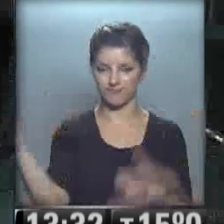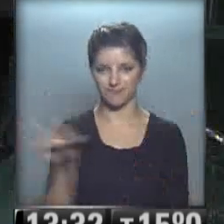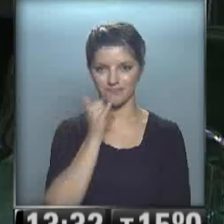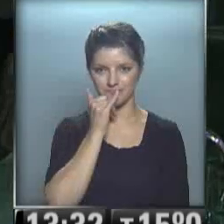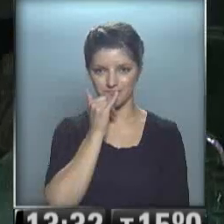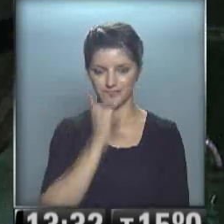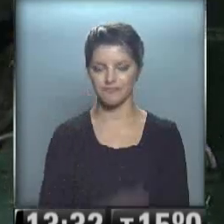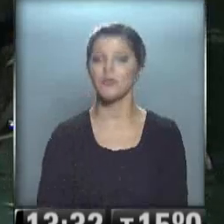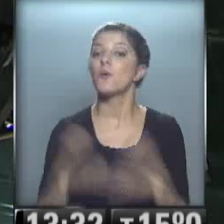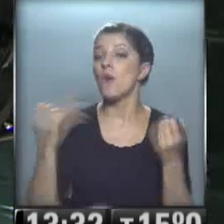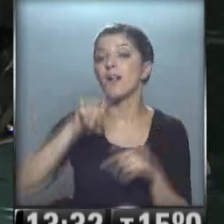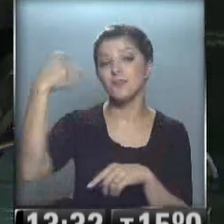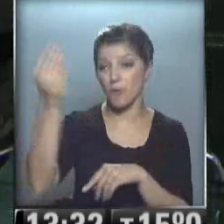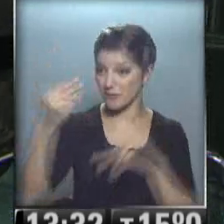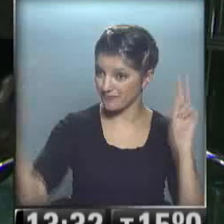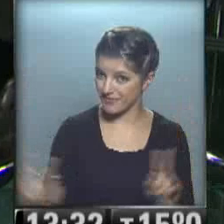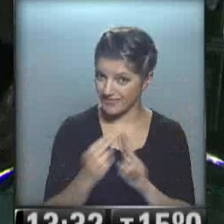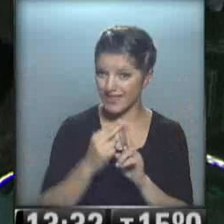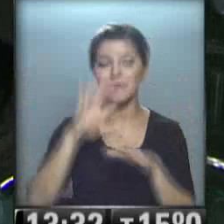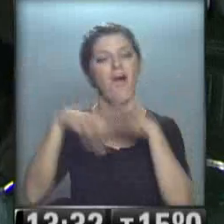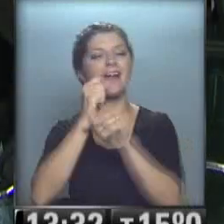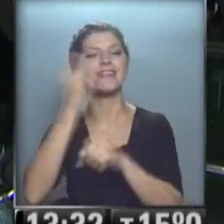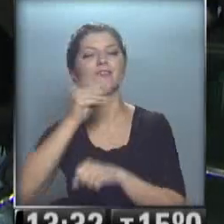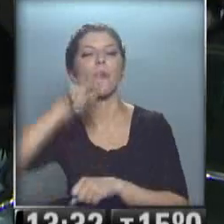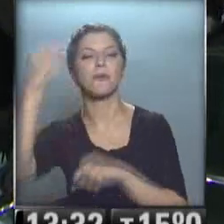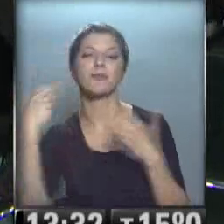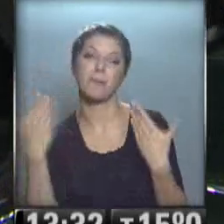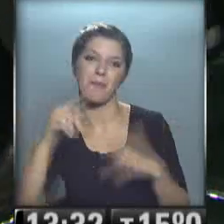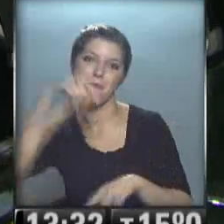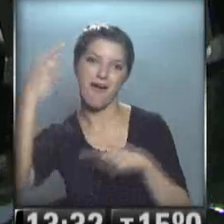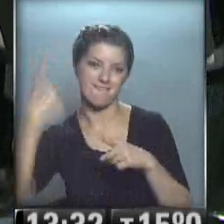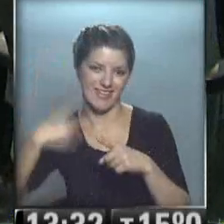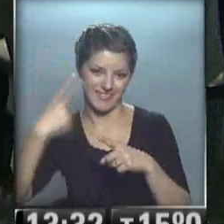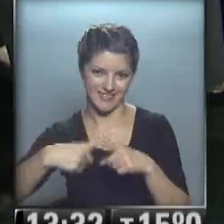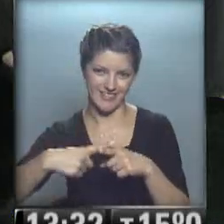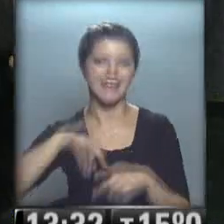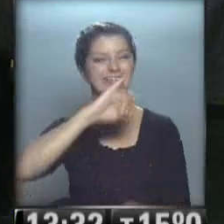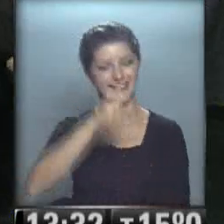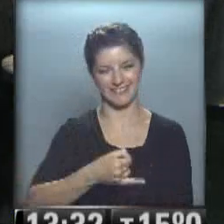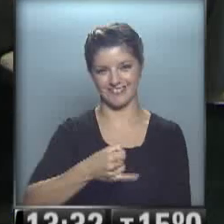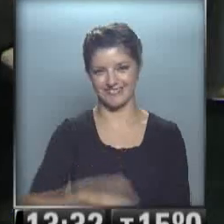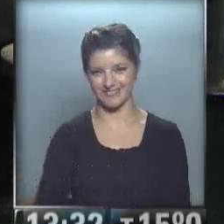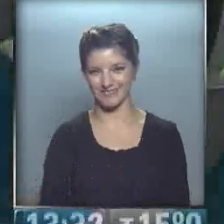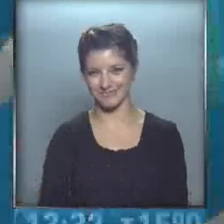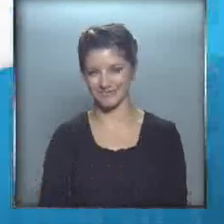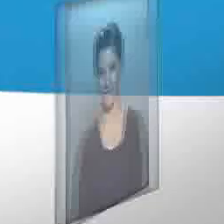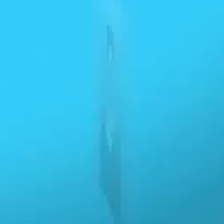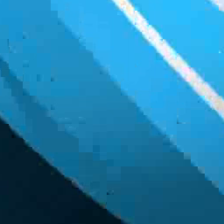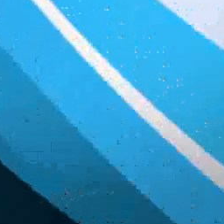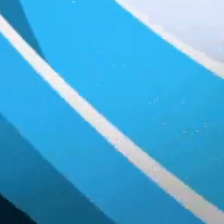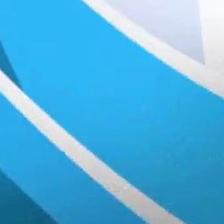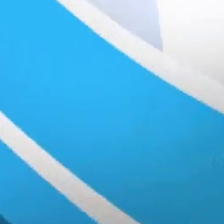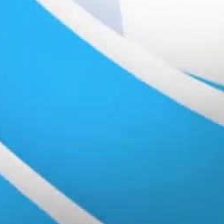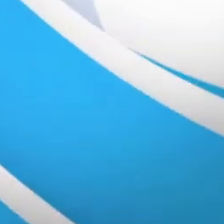Bueno ya está el sábado hasta el sábado que viene esperemos festejar mañana festejar sí señor